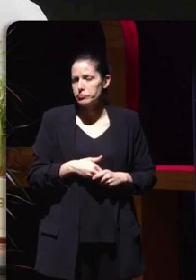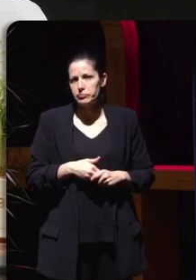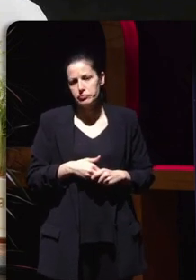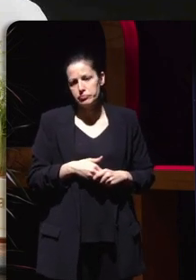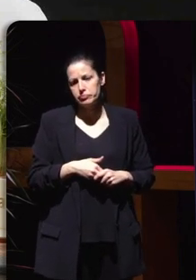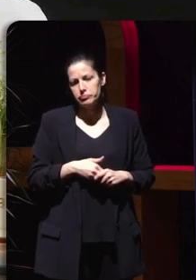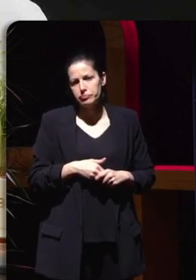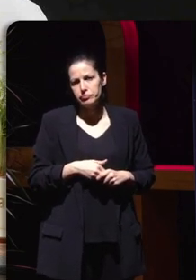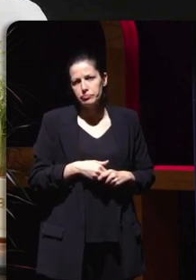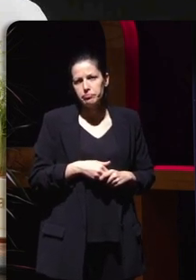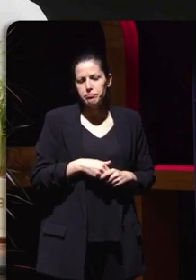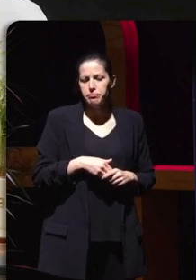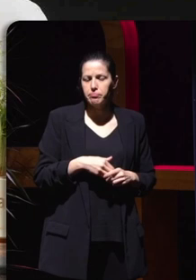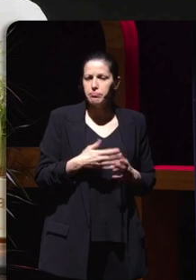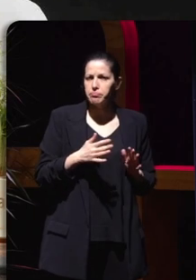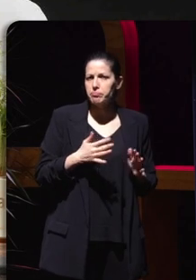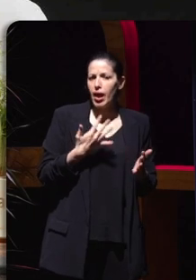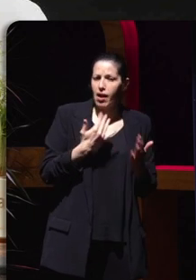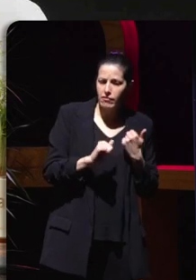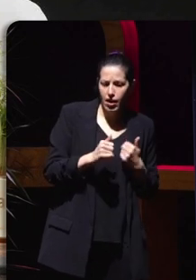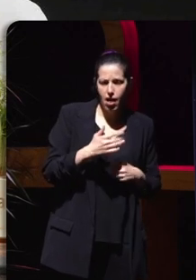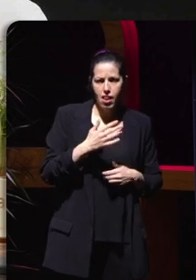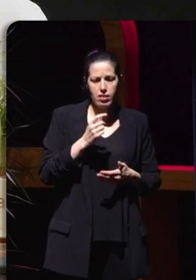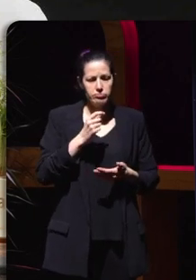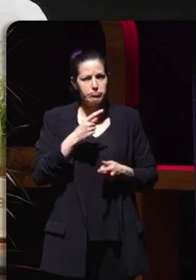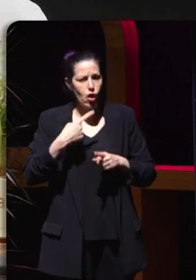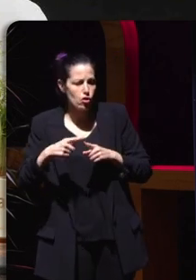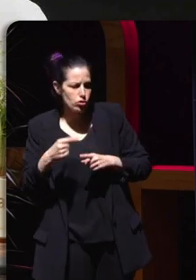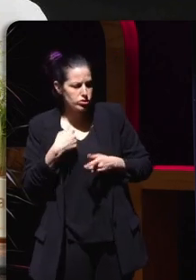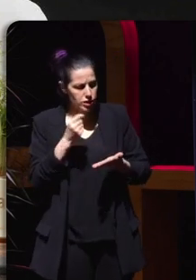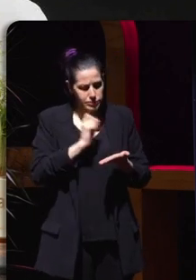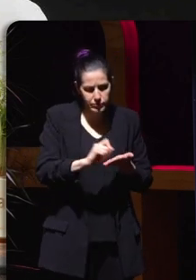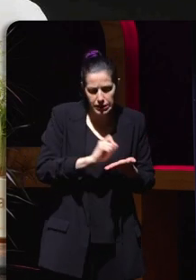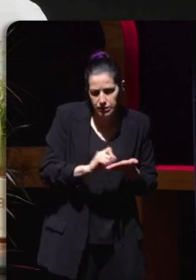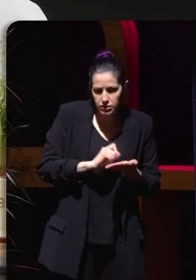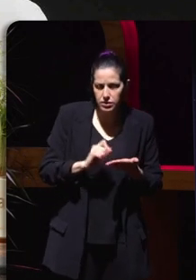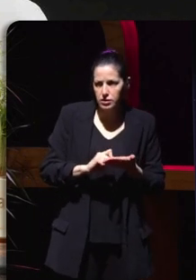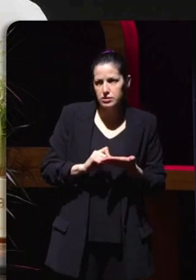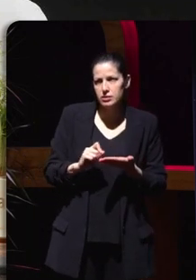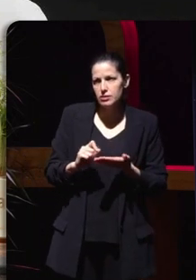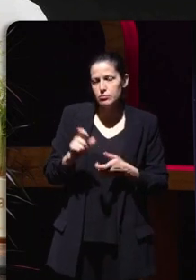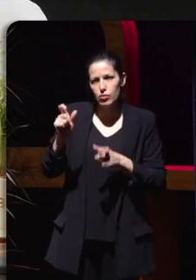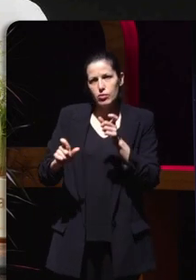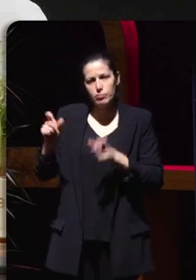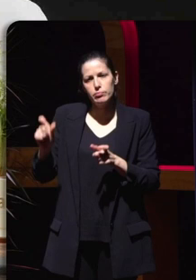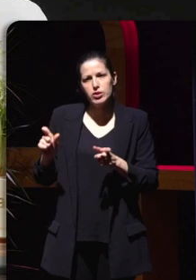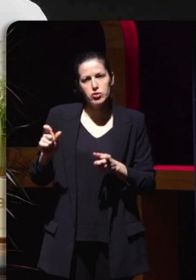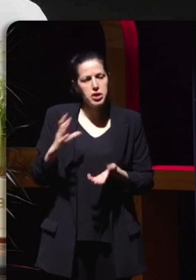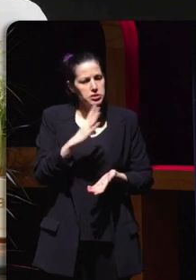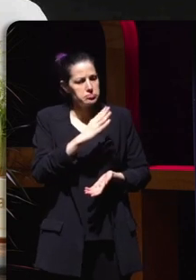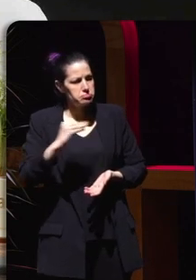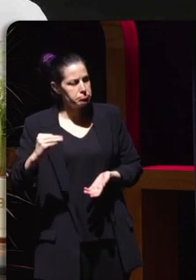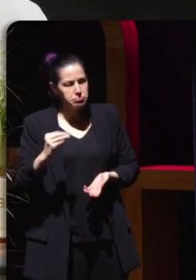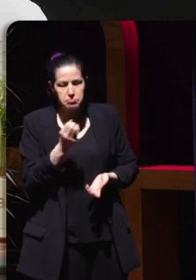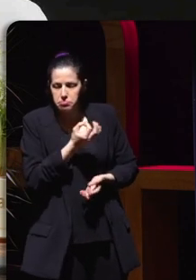las cosas que escribo llegan a gente y algo que a mí ahí no me sorprende moito No